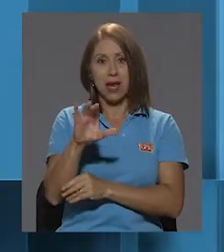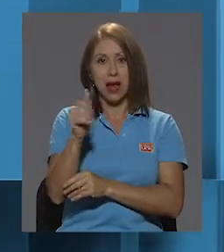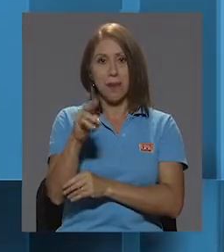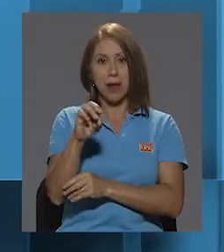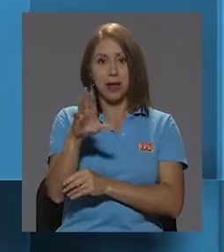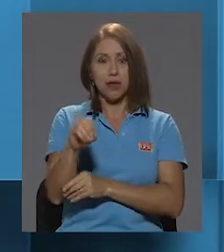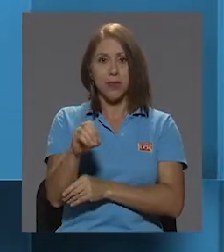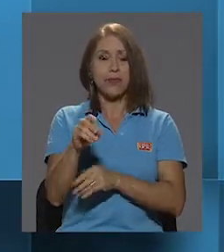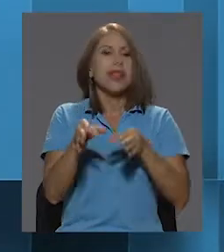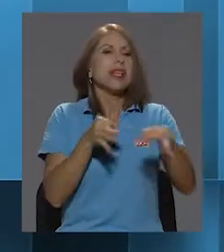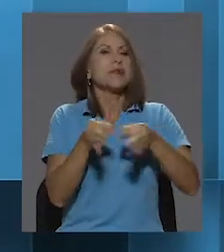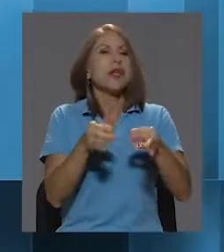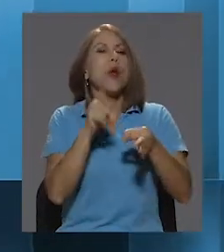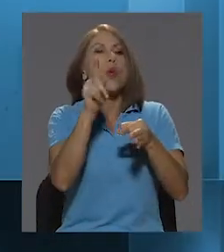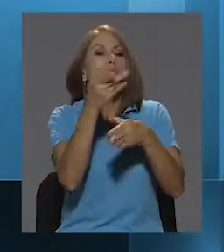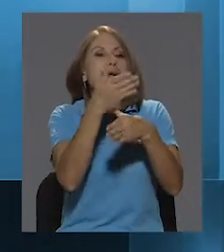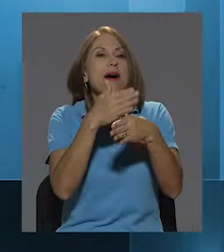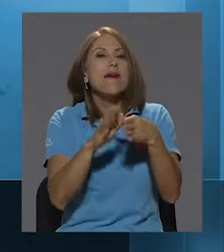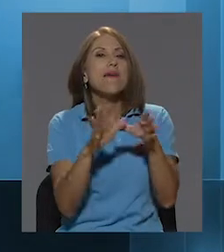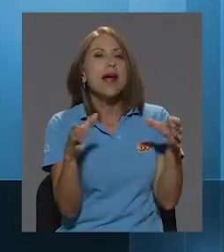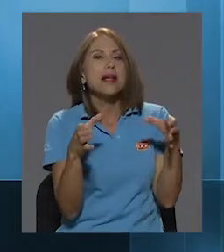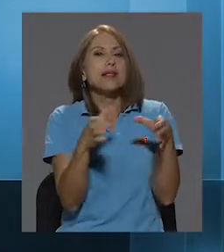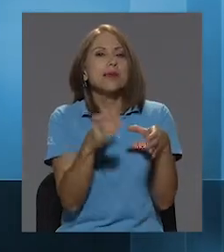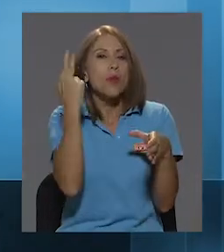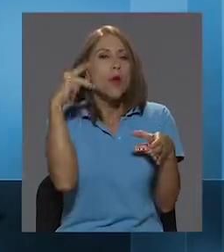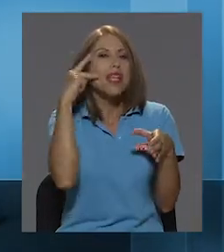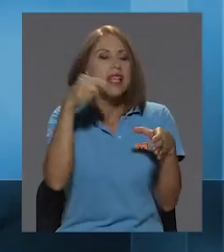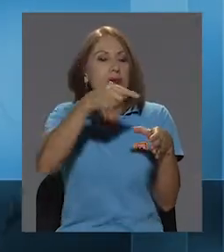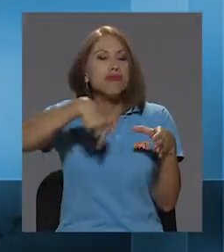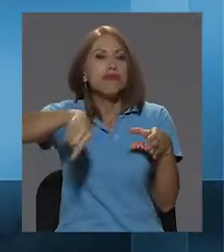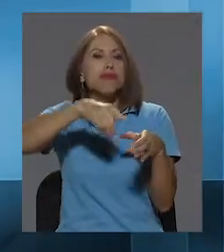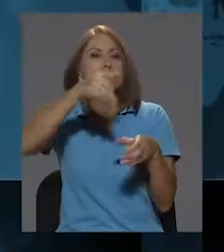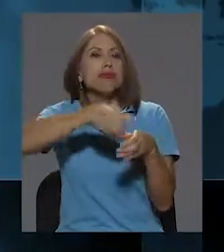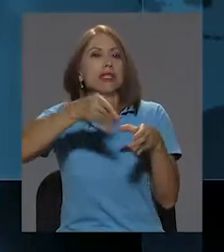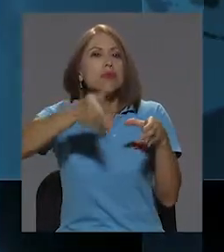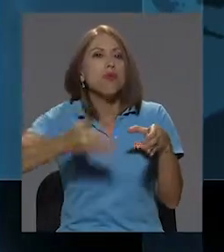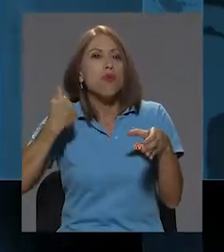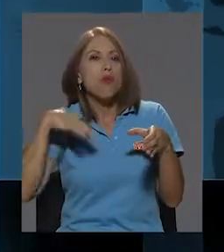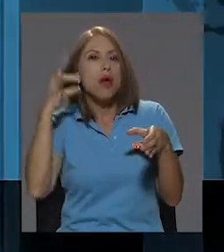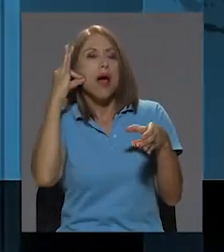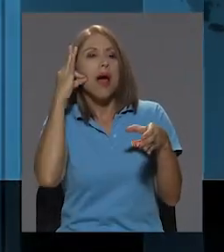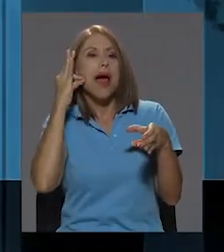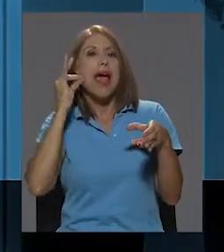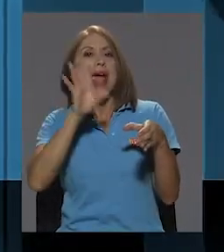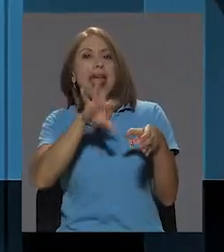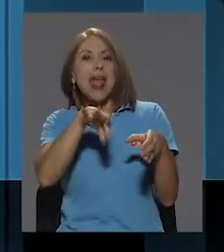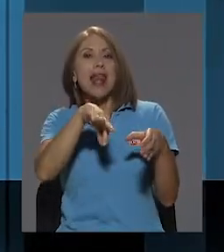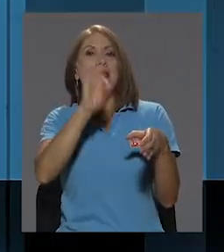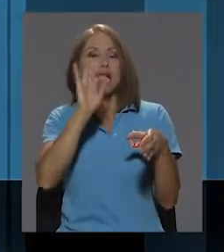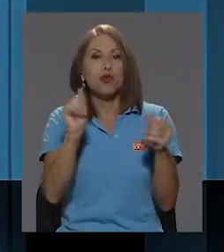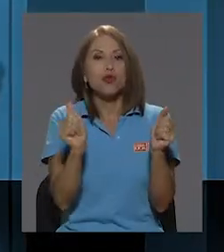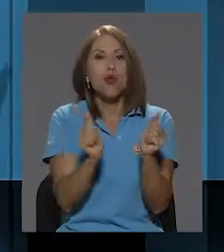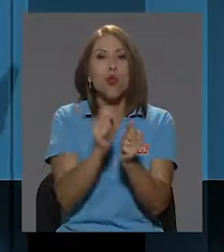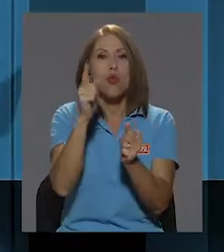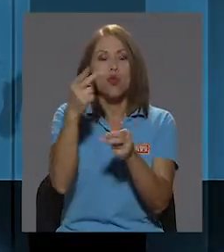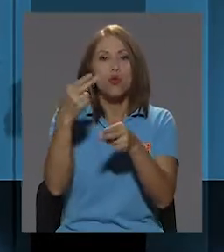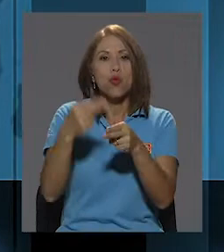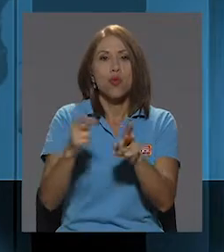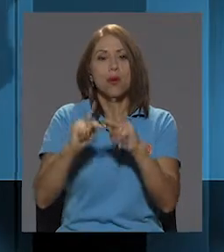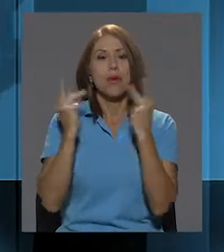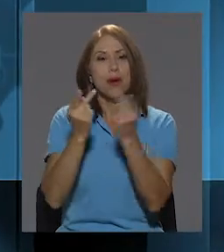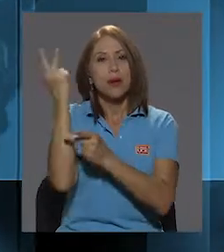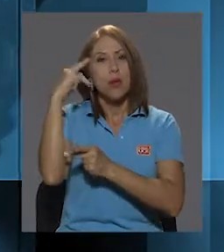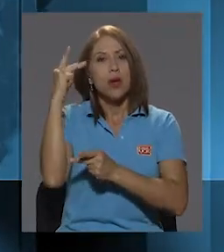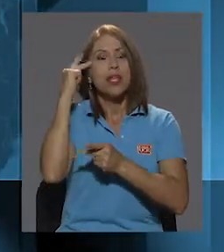una fracción política está compuesta por diputadas y diputados electos bajo un partido político inscrito